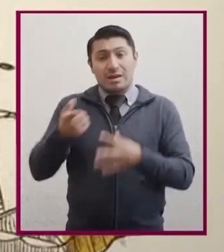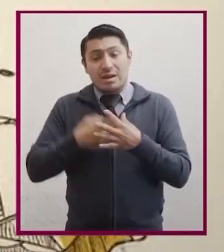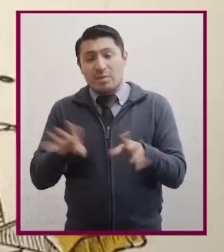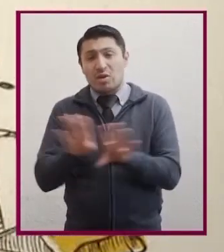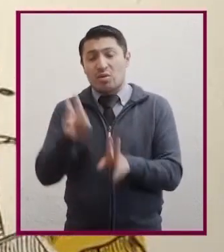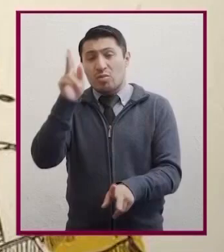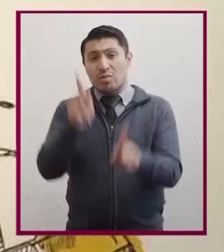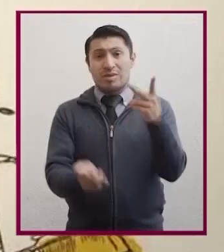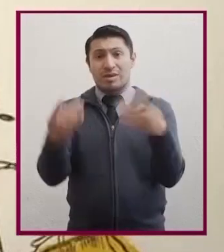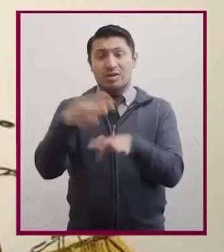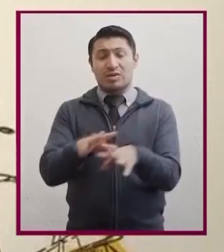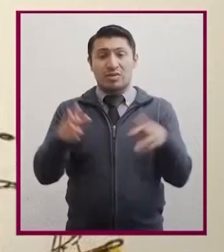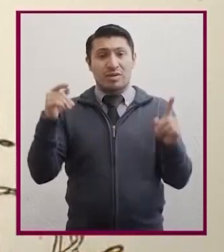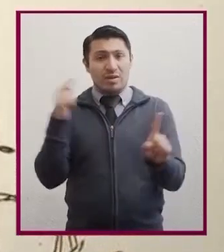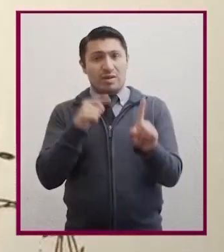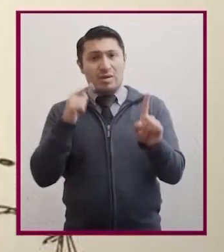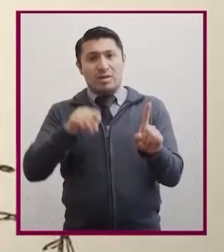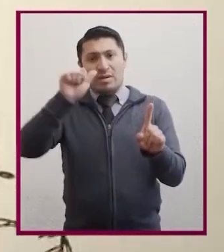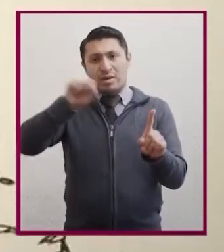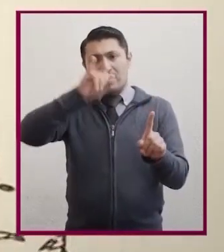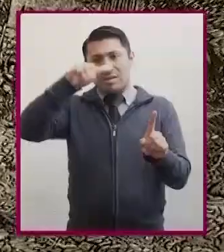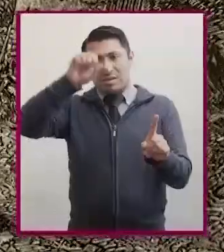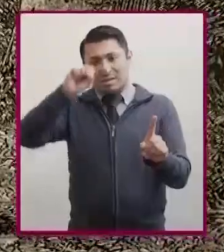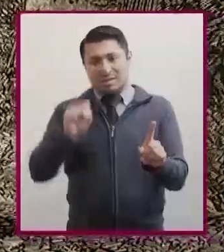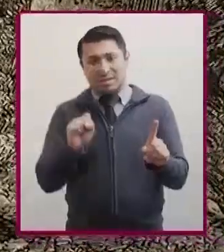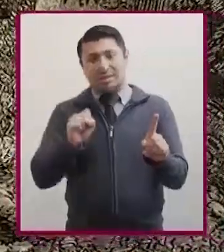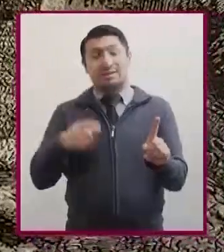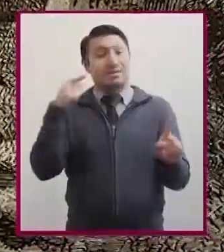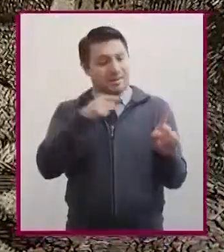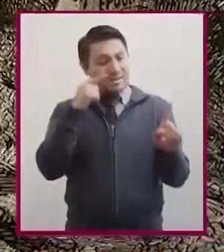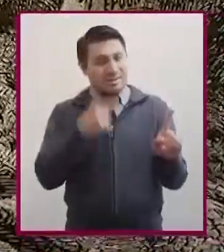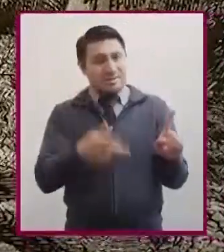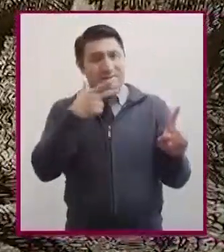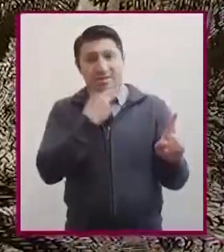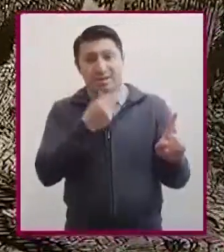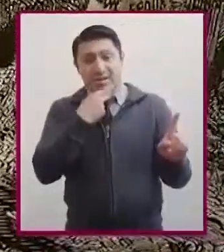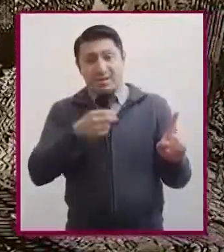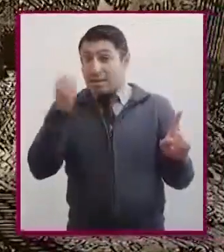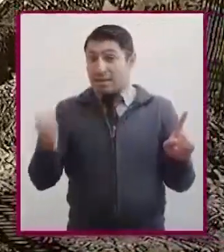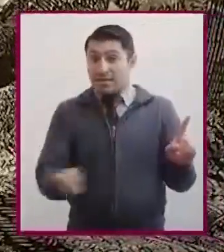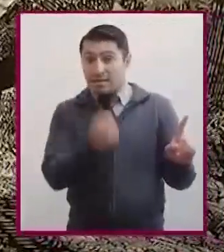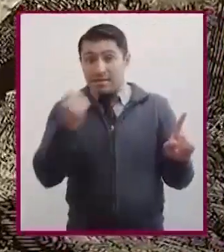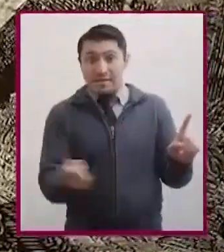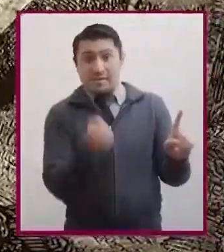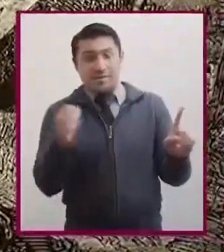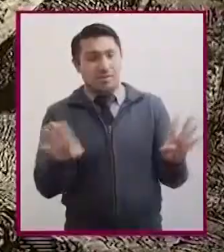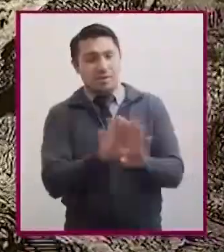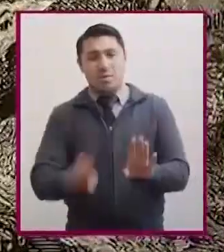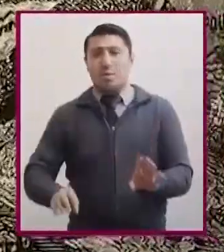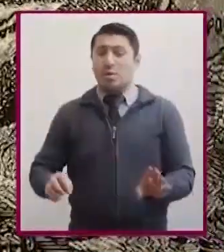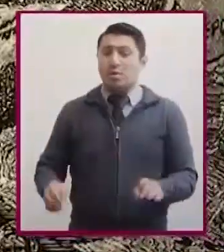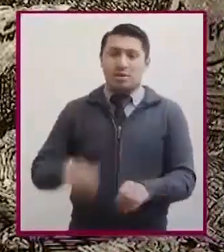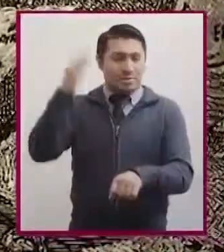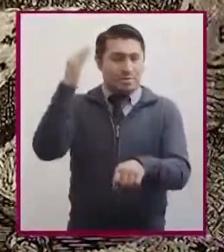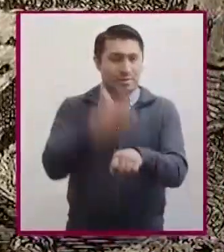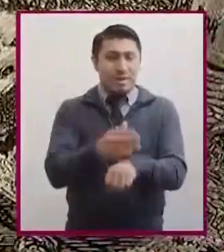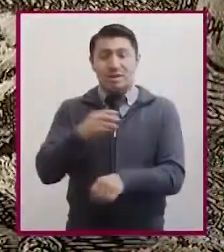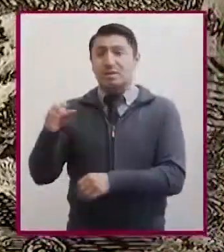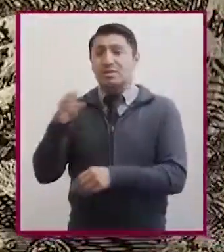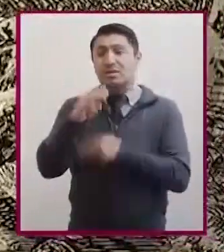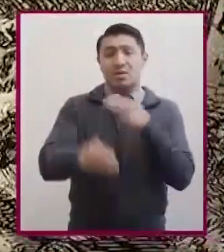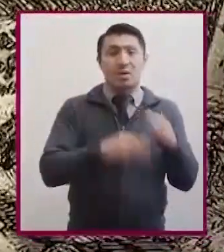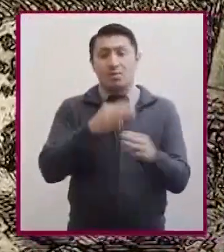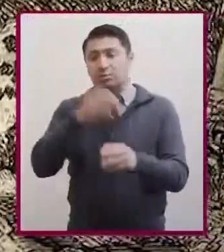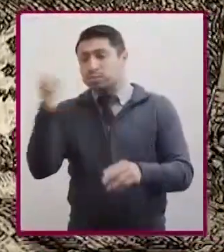de un personaje llamado Ahasvero. Se decía que este personaje inmortal estaba condenado a vagar por el mundo hasta